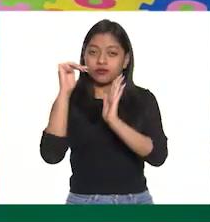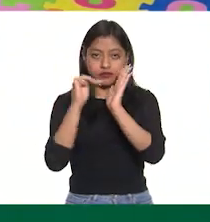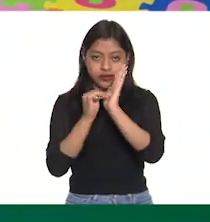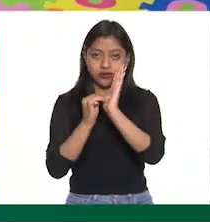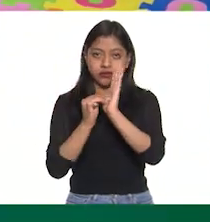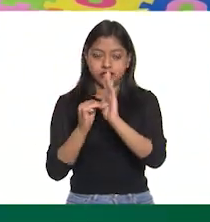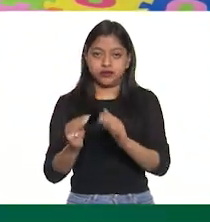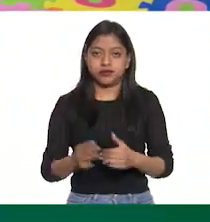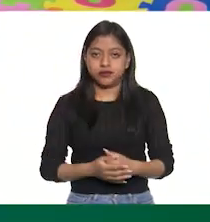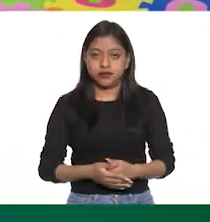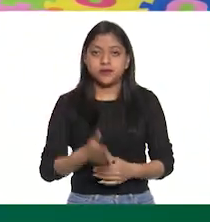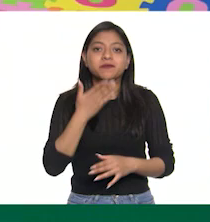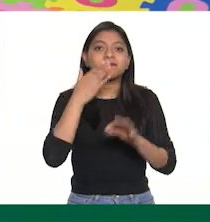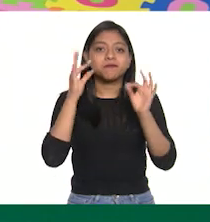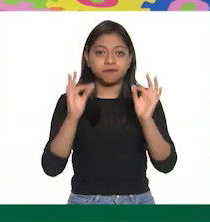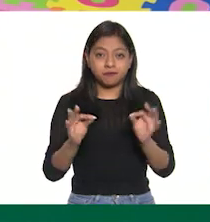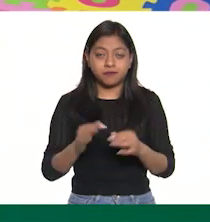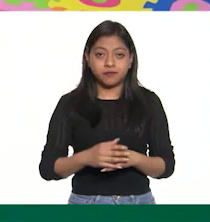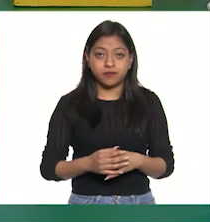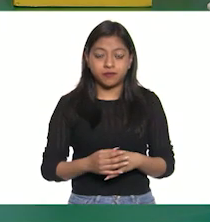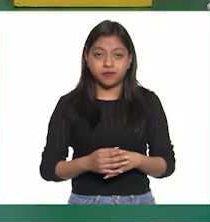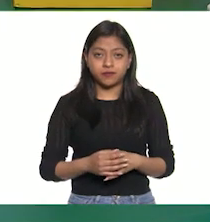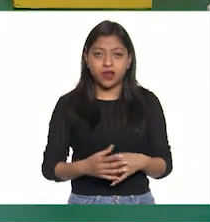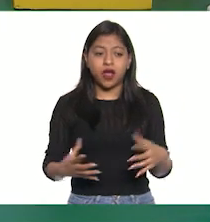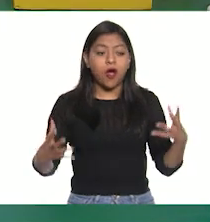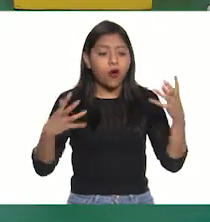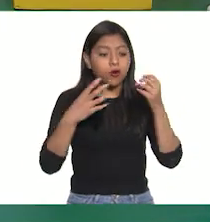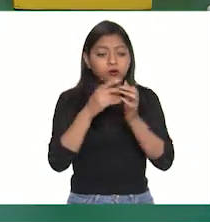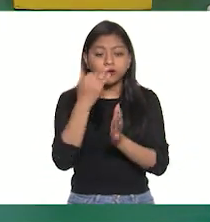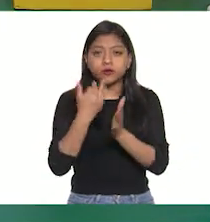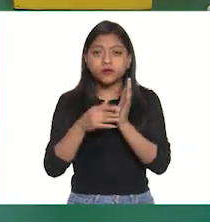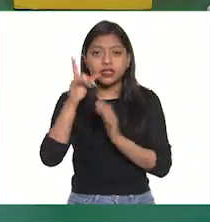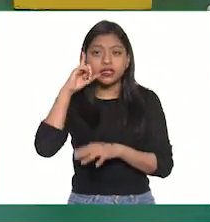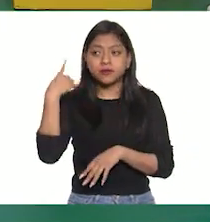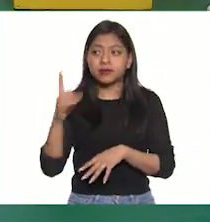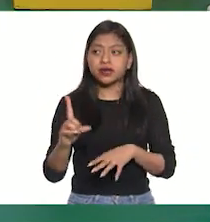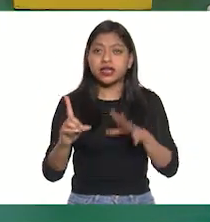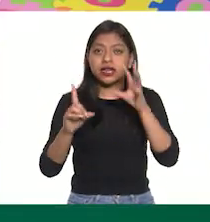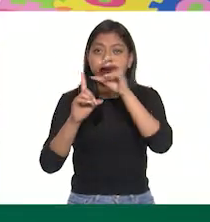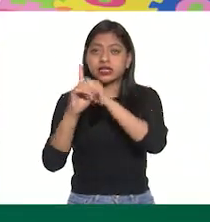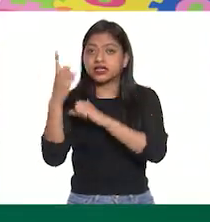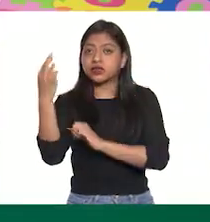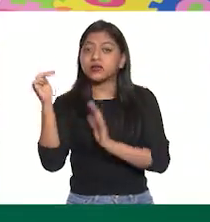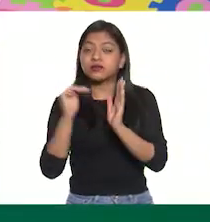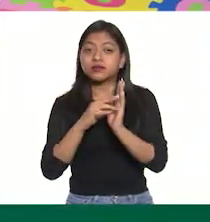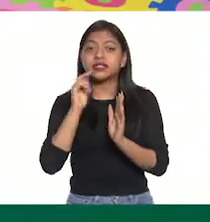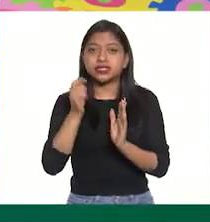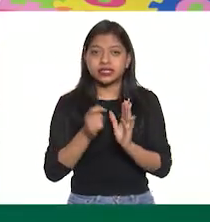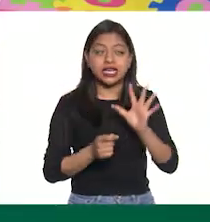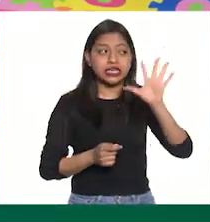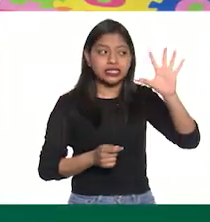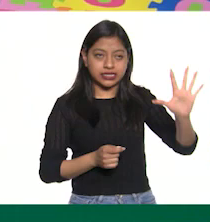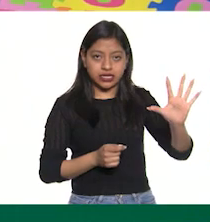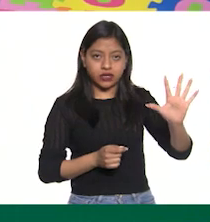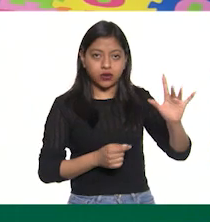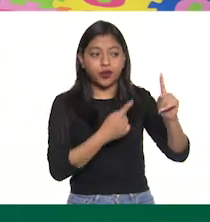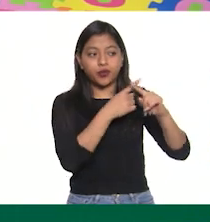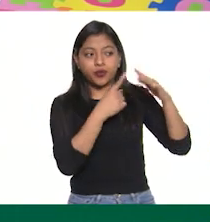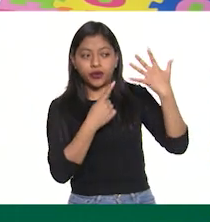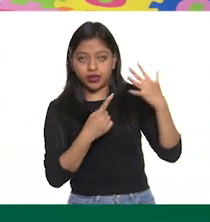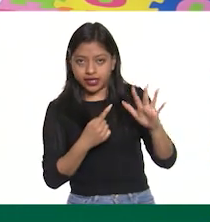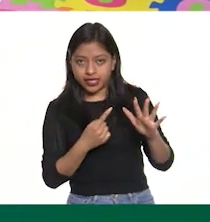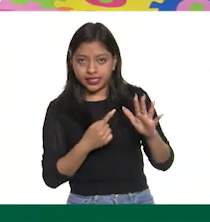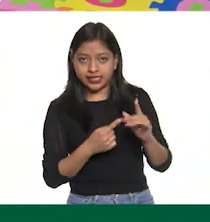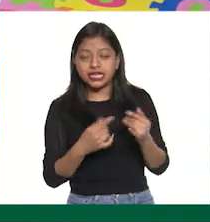Ok. ¿Y entonces cuánto te faltó para llegar a 1000? A ver, pues contamos 5 centenas. 5. Y